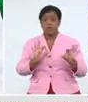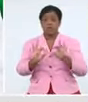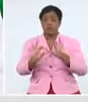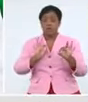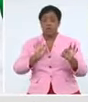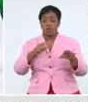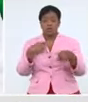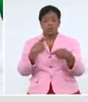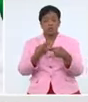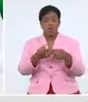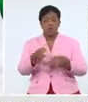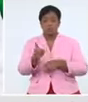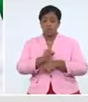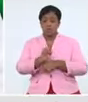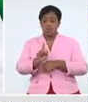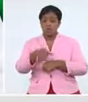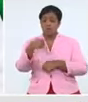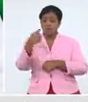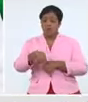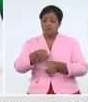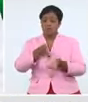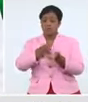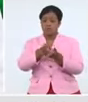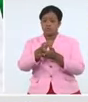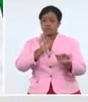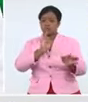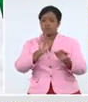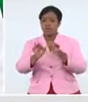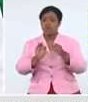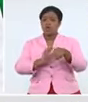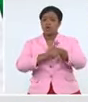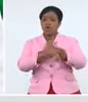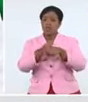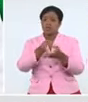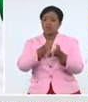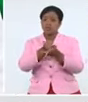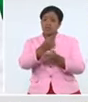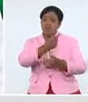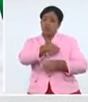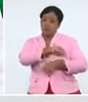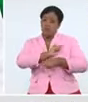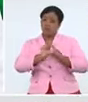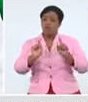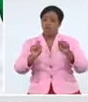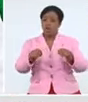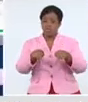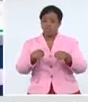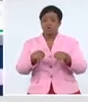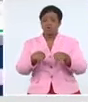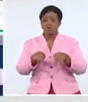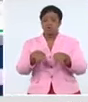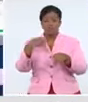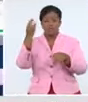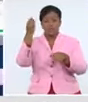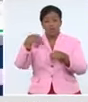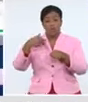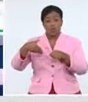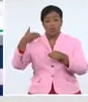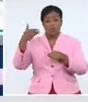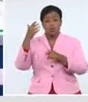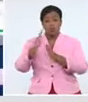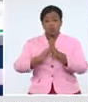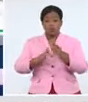vista higiénico-epidemiológico porque el virus aún está circulando, no en los niveles que teníamos meses atrás, el doctor Durán lo